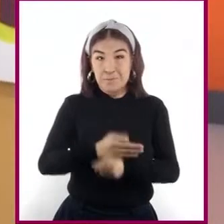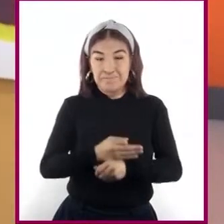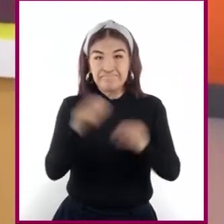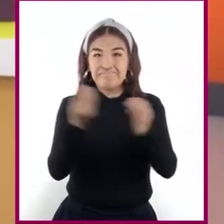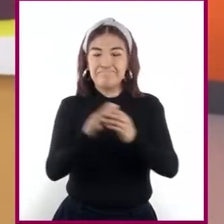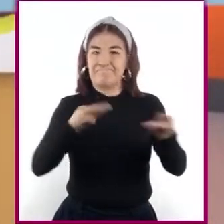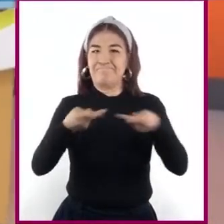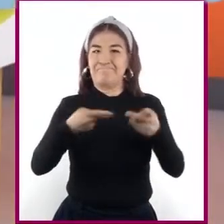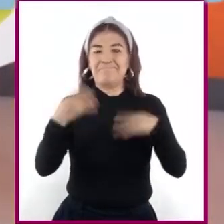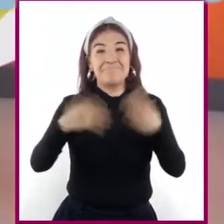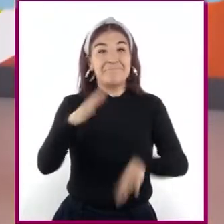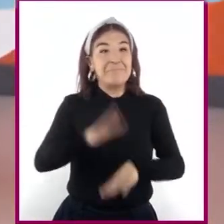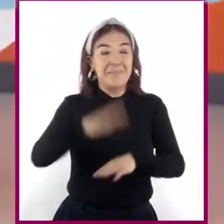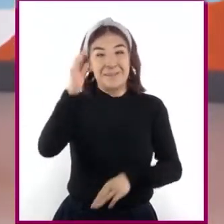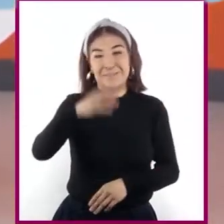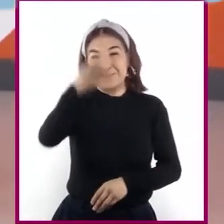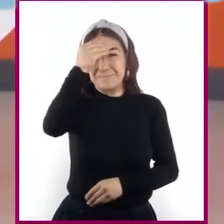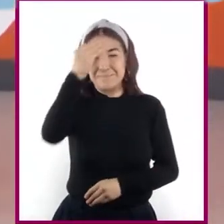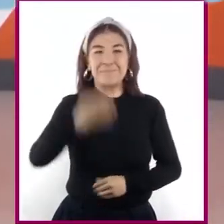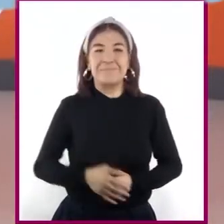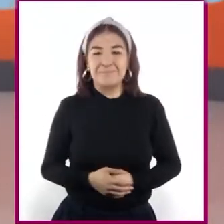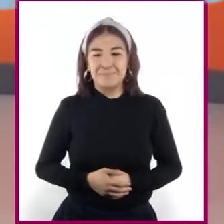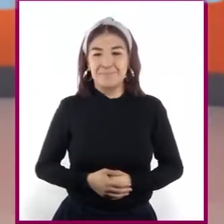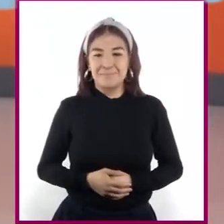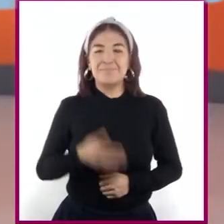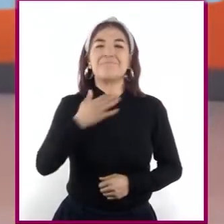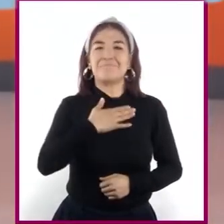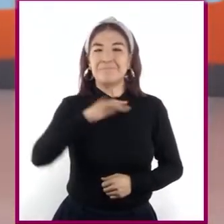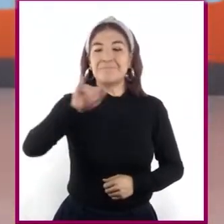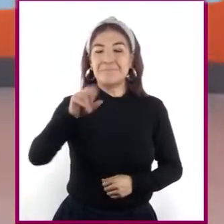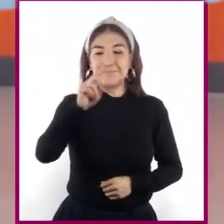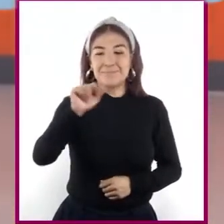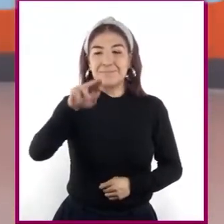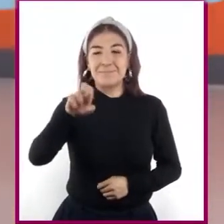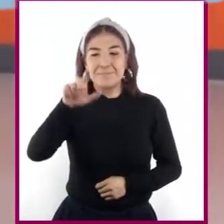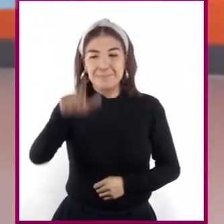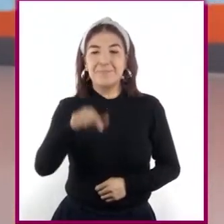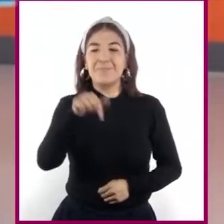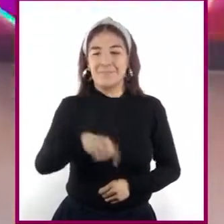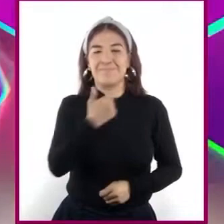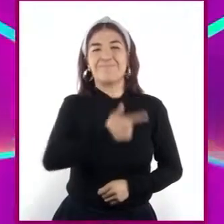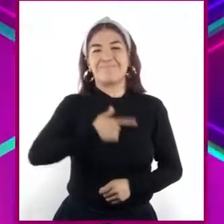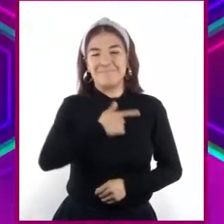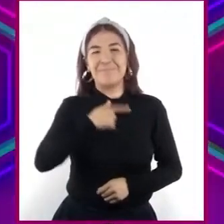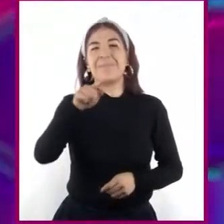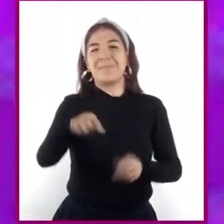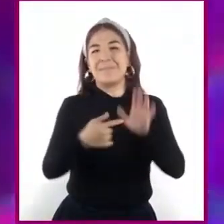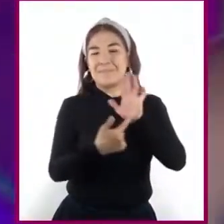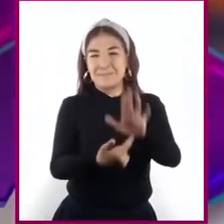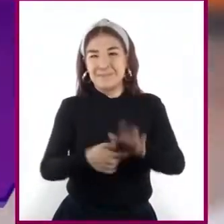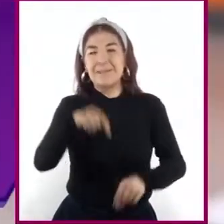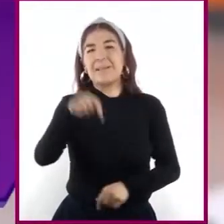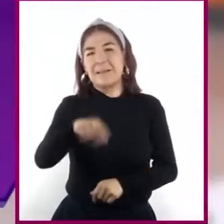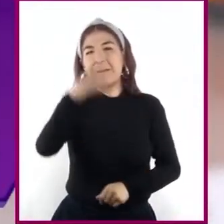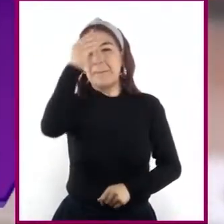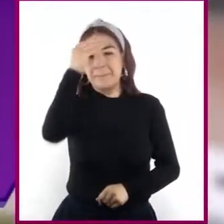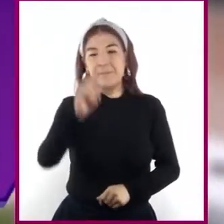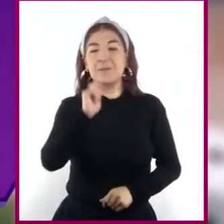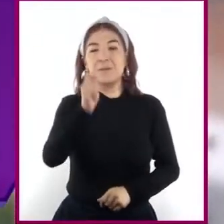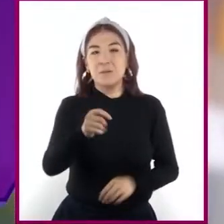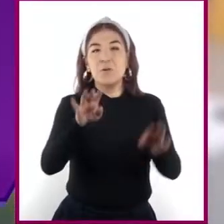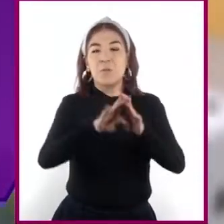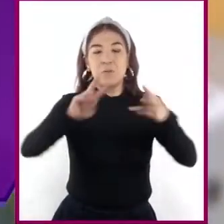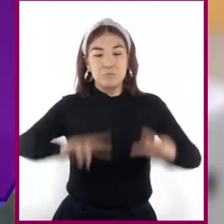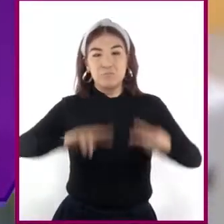de muchos aprendizajes. Soy Daniel Jaime y nos da mucho gusto compartir otra transmisión para consolidar el aprendizaje, conversión